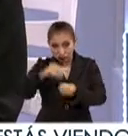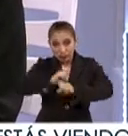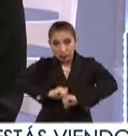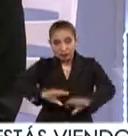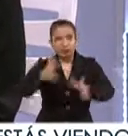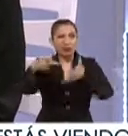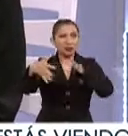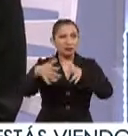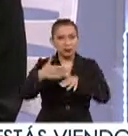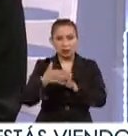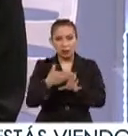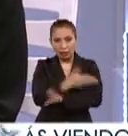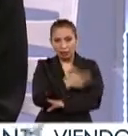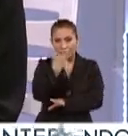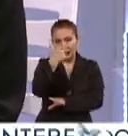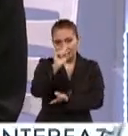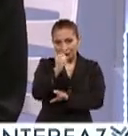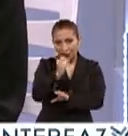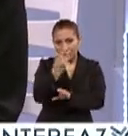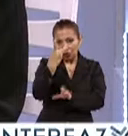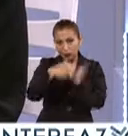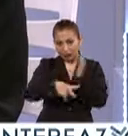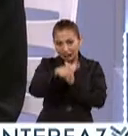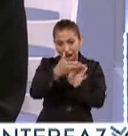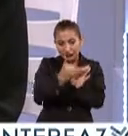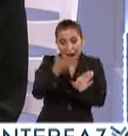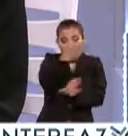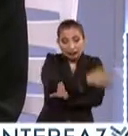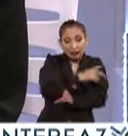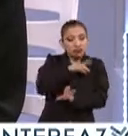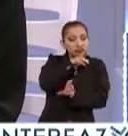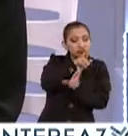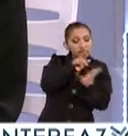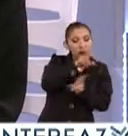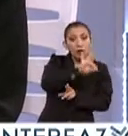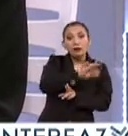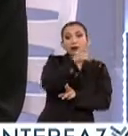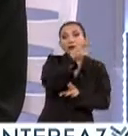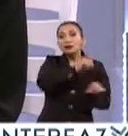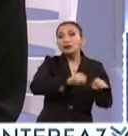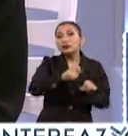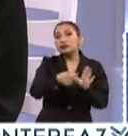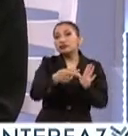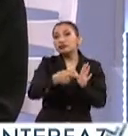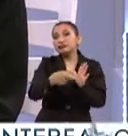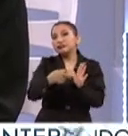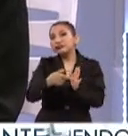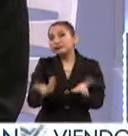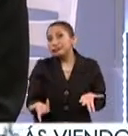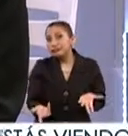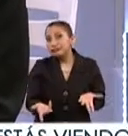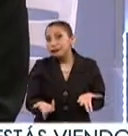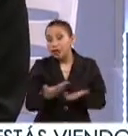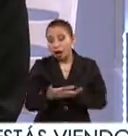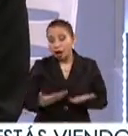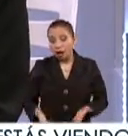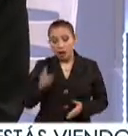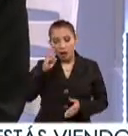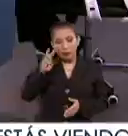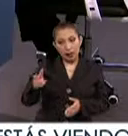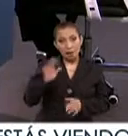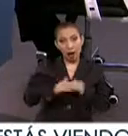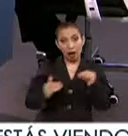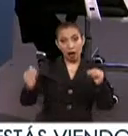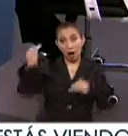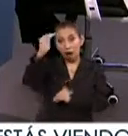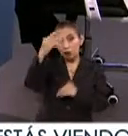En promedio, antes del 7 de septiembre de 2017, nosotros reportábamos 47 sismos y hoy en día pues estamos